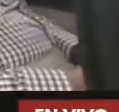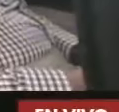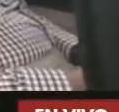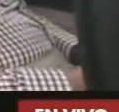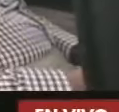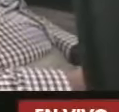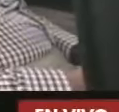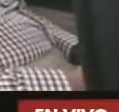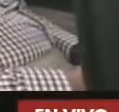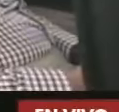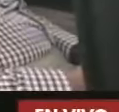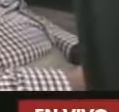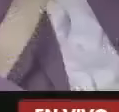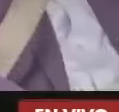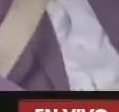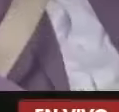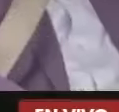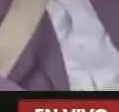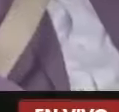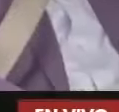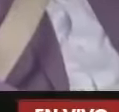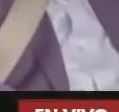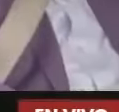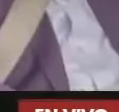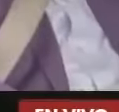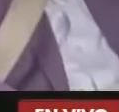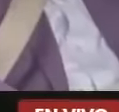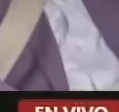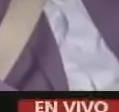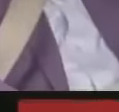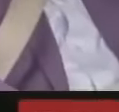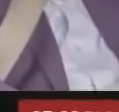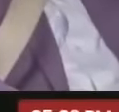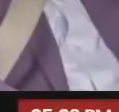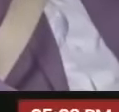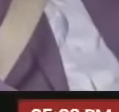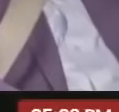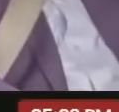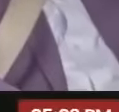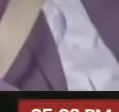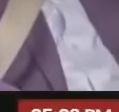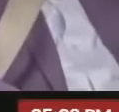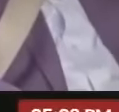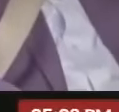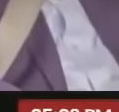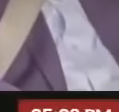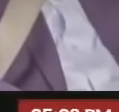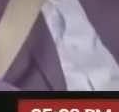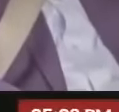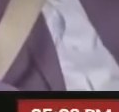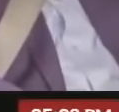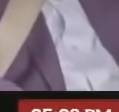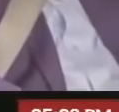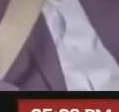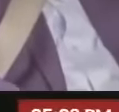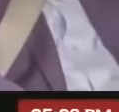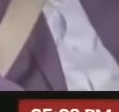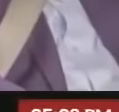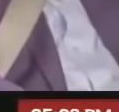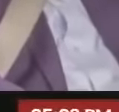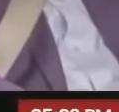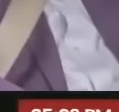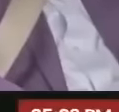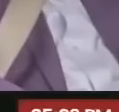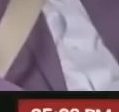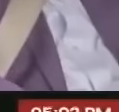fue, pum, pum, pa, era en la tarde, pero listo, pues, corregido, entendido, les digo a ustedes, la crítica a